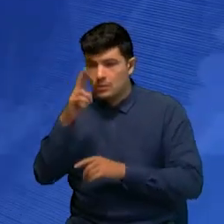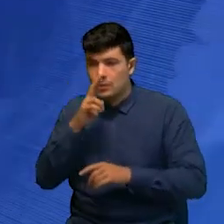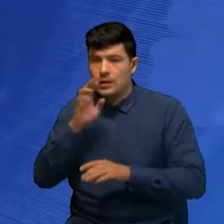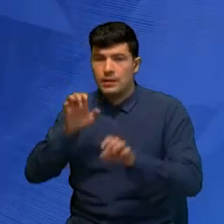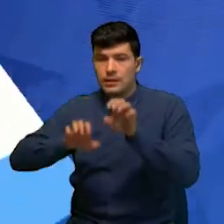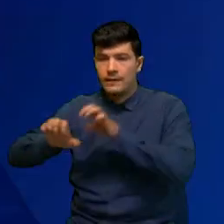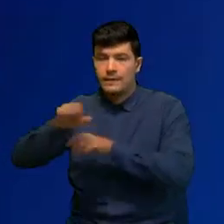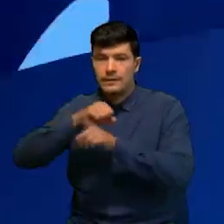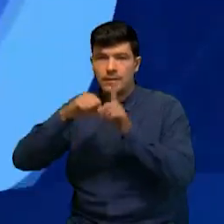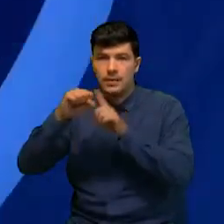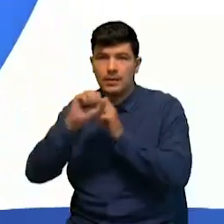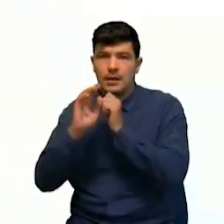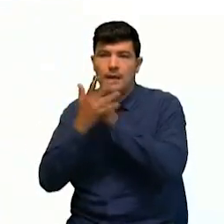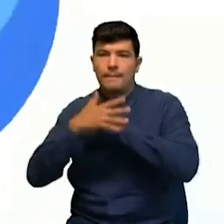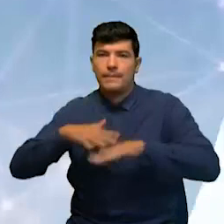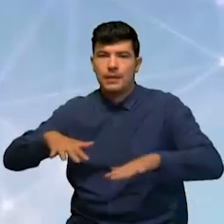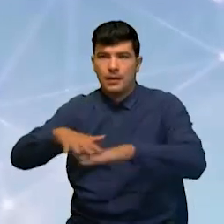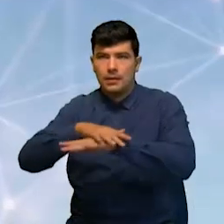defensa del medio ambiente.